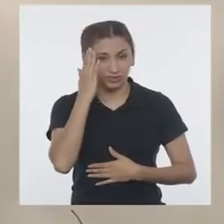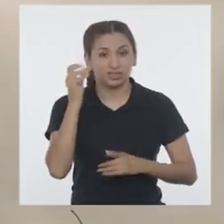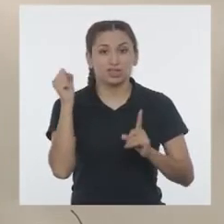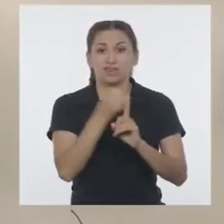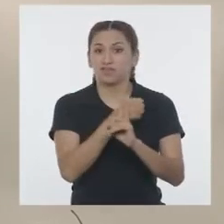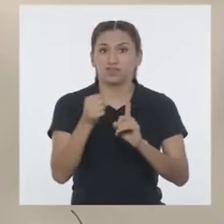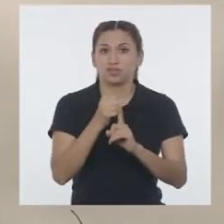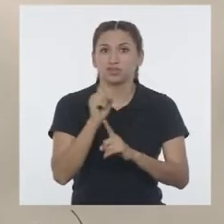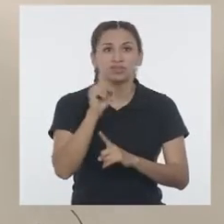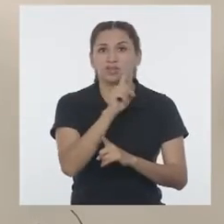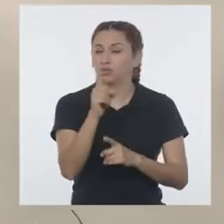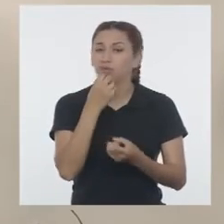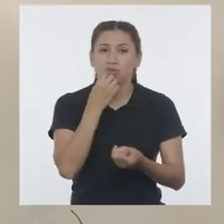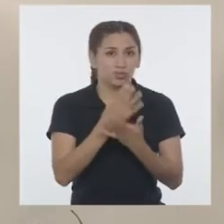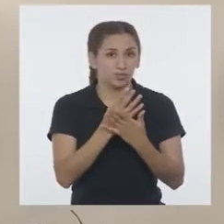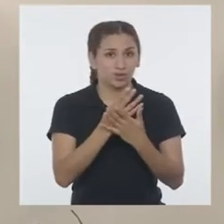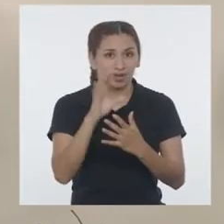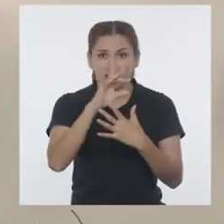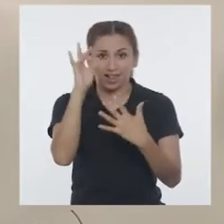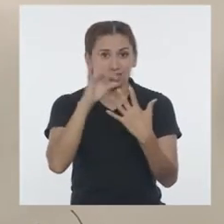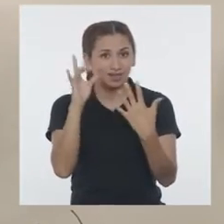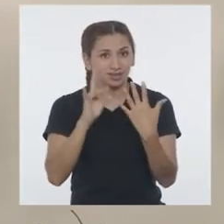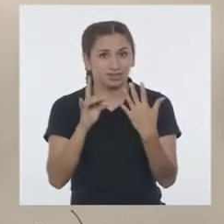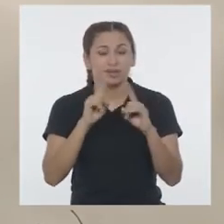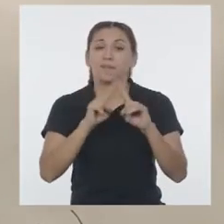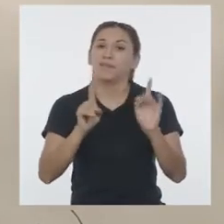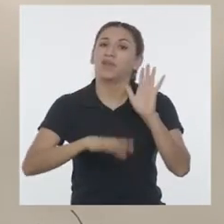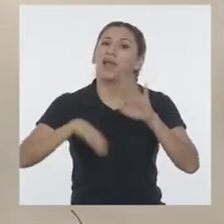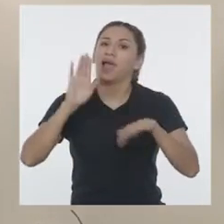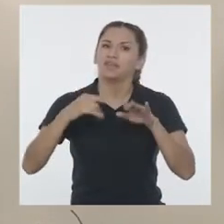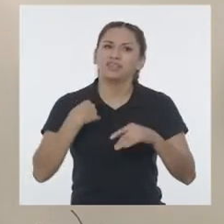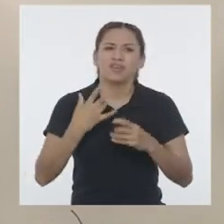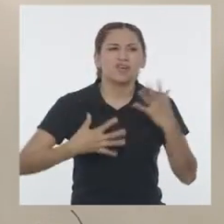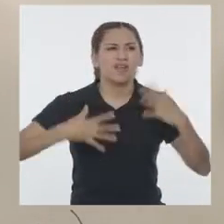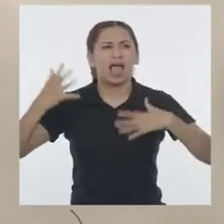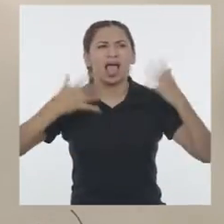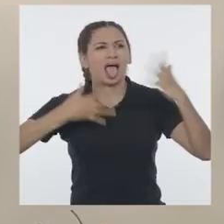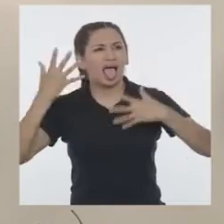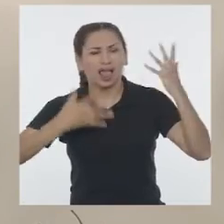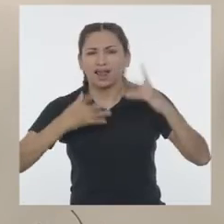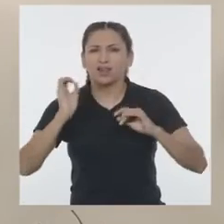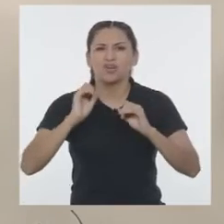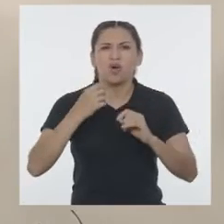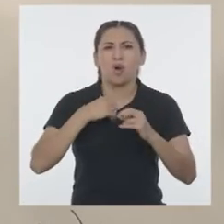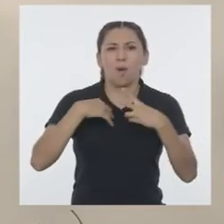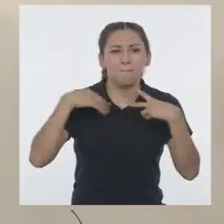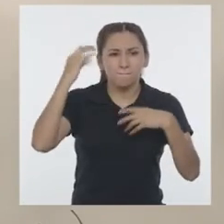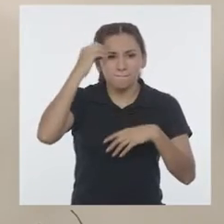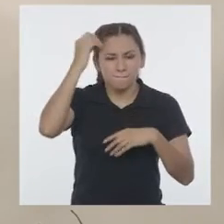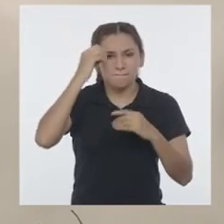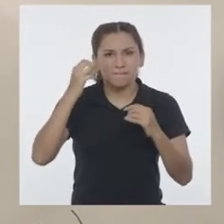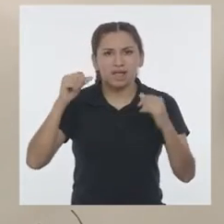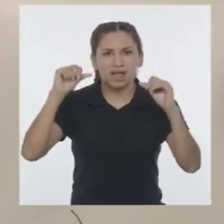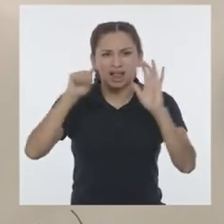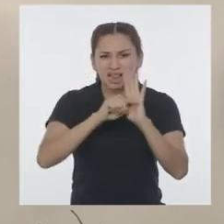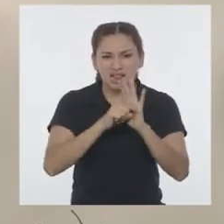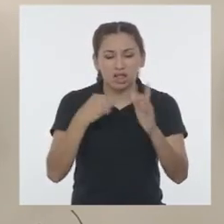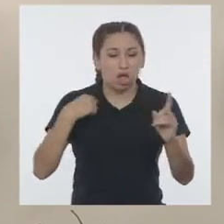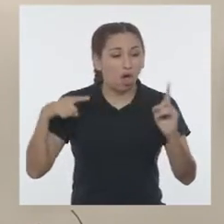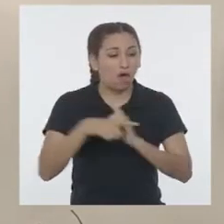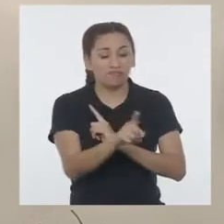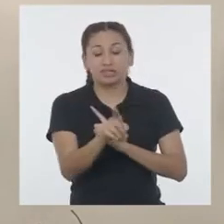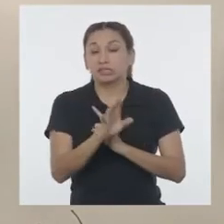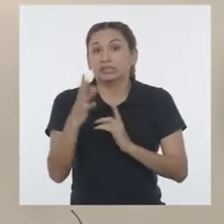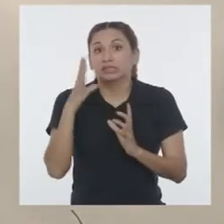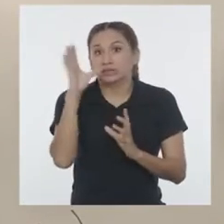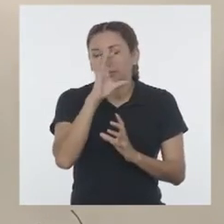la violencia nunca es una buena alternativa, pero a veces grito o hago comentarios que pueden hacerlo sentir mal.